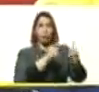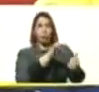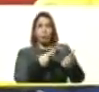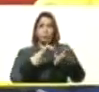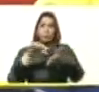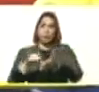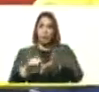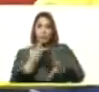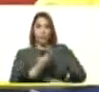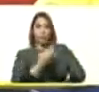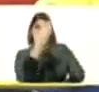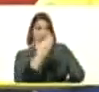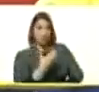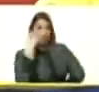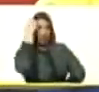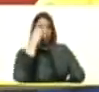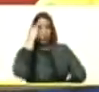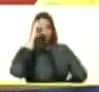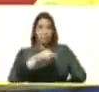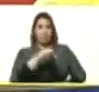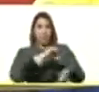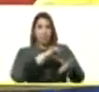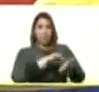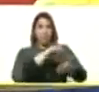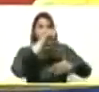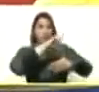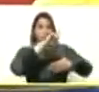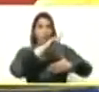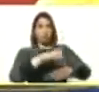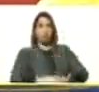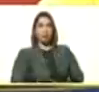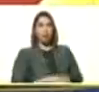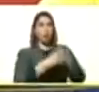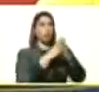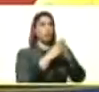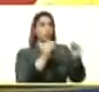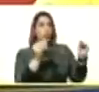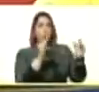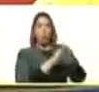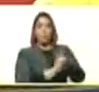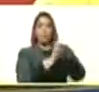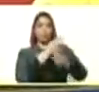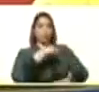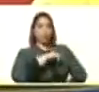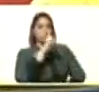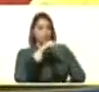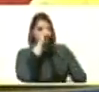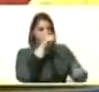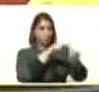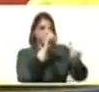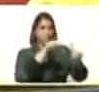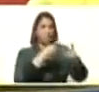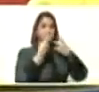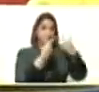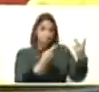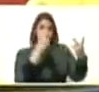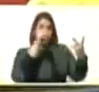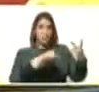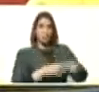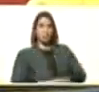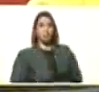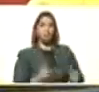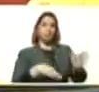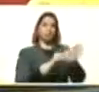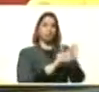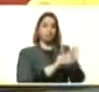importantes de Europa, las centrales de América Latina, todas amigas nuestras, y en el marco le doy la primicia de